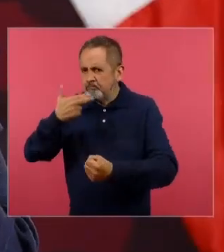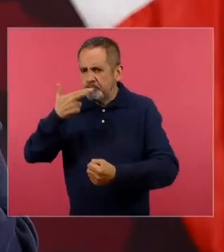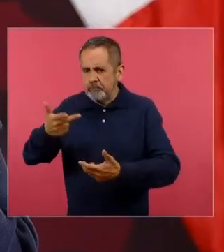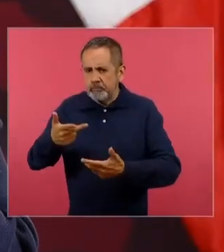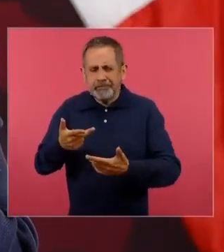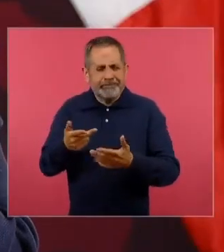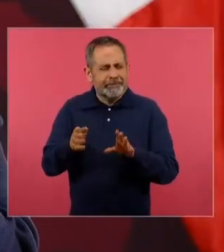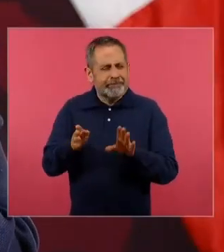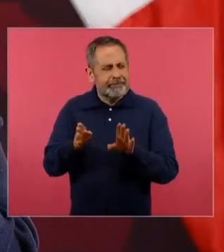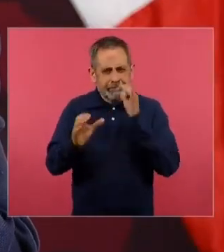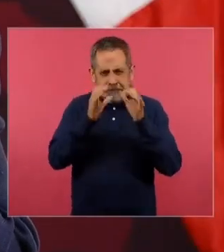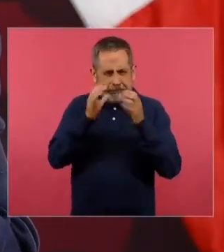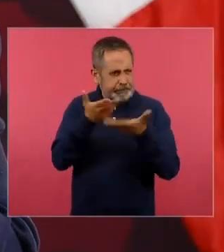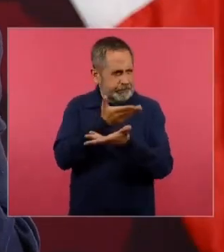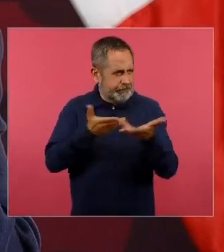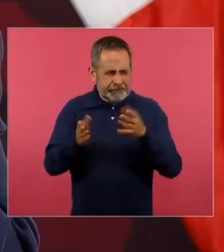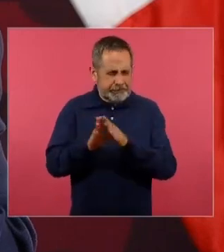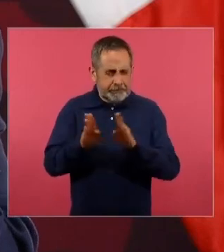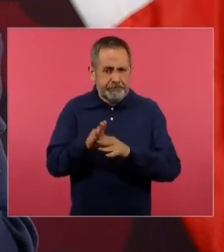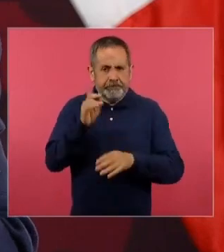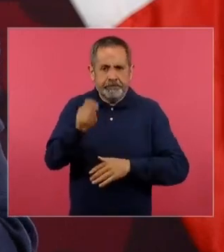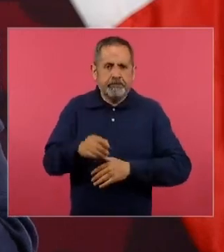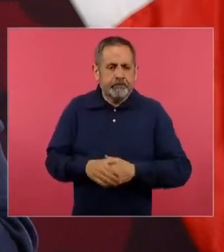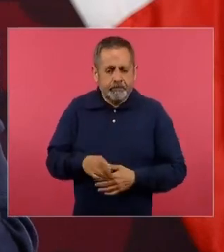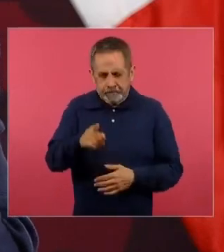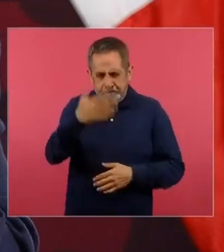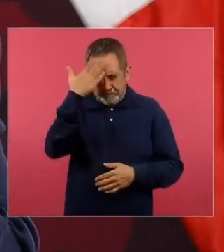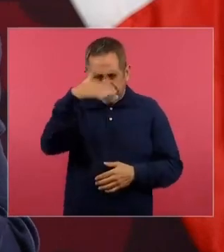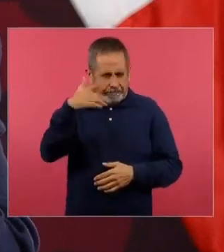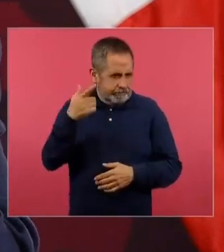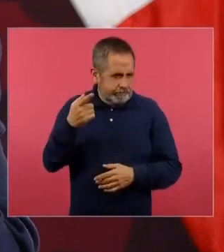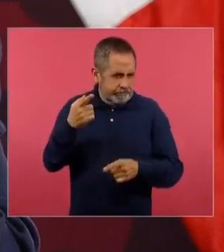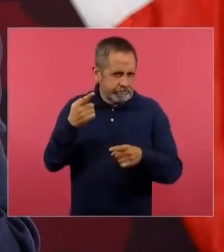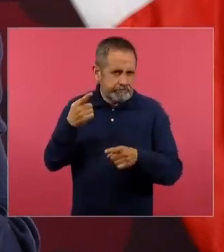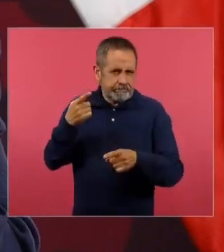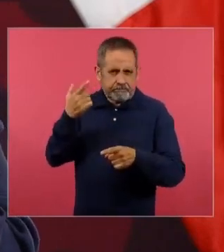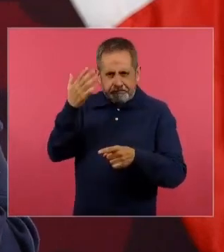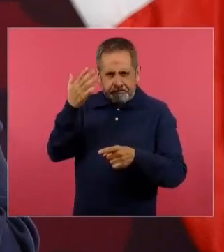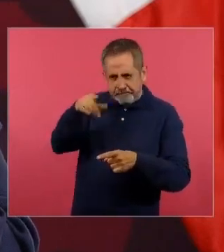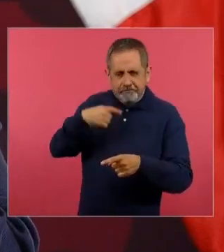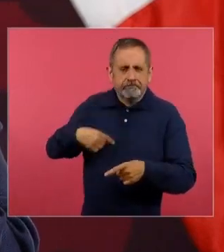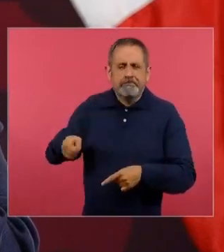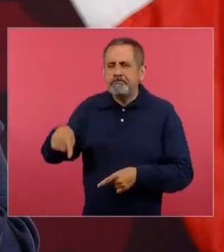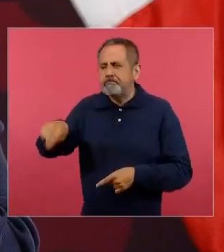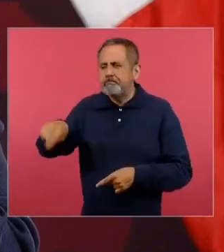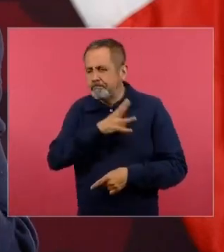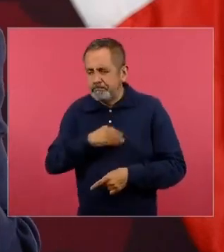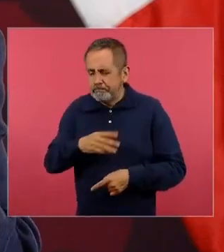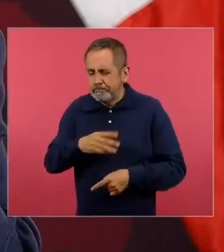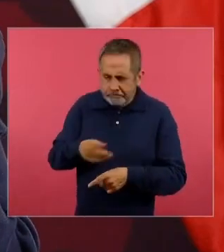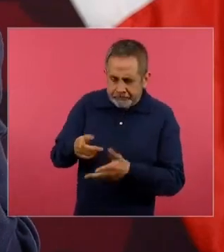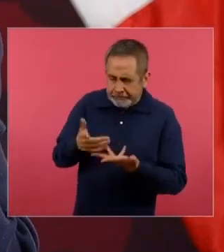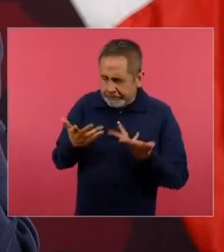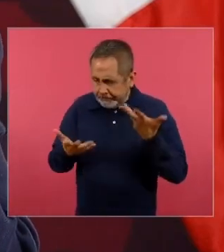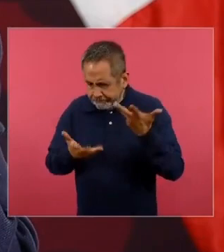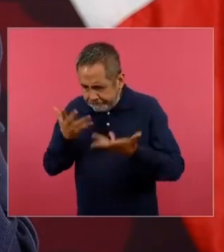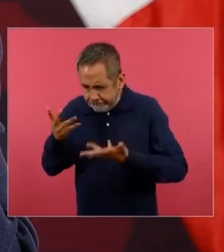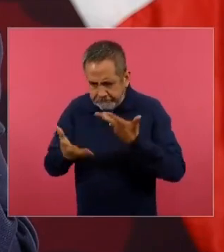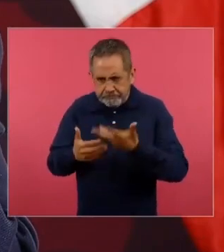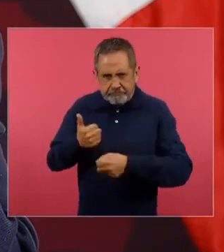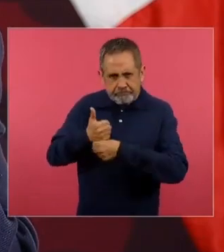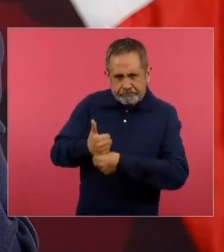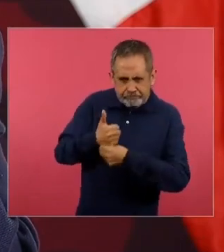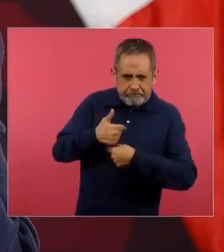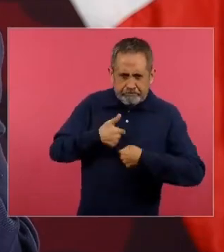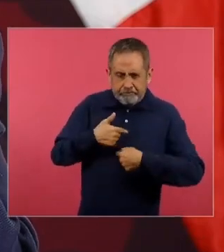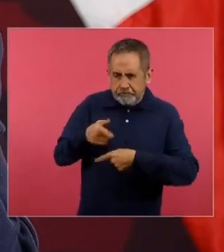que podamos entender todos, ¿cuántas veces no hemos sufrido con nuestros hijos, no sufrimos